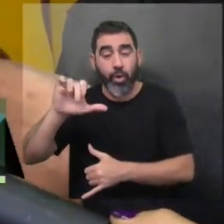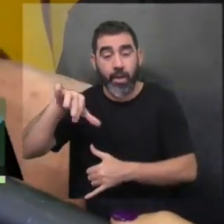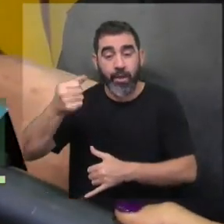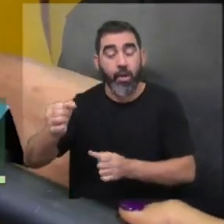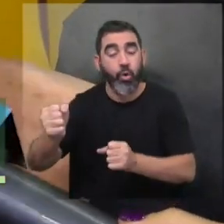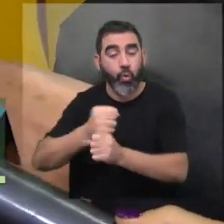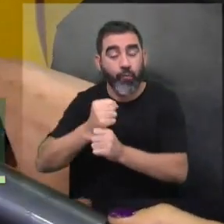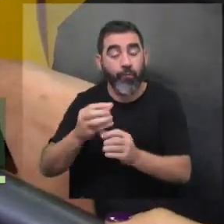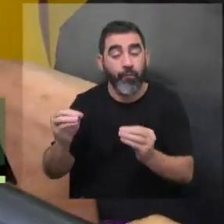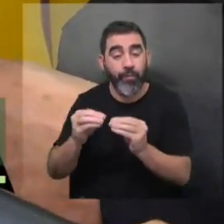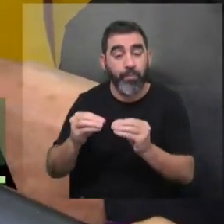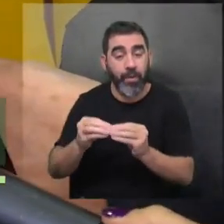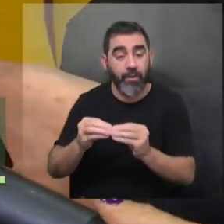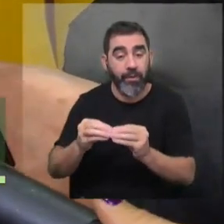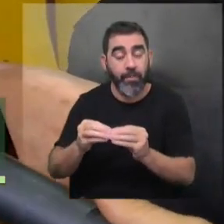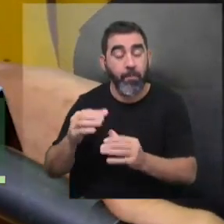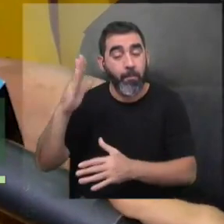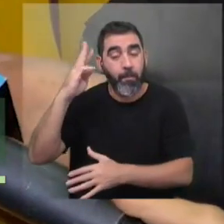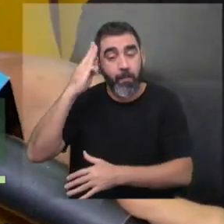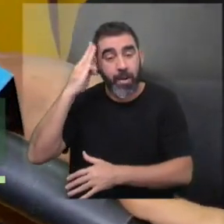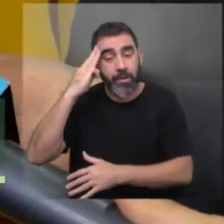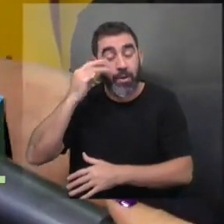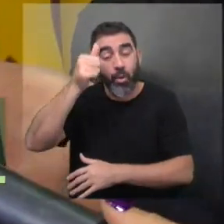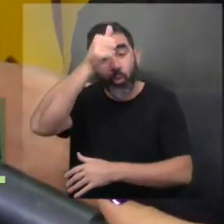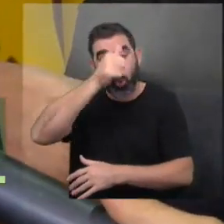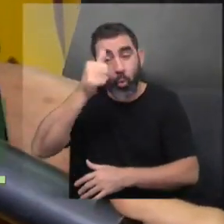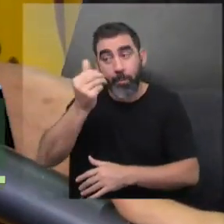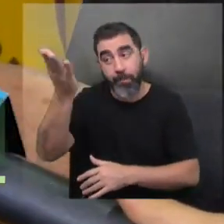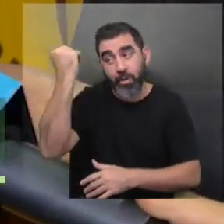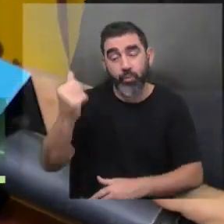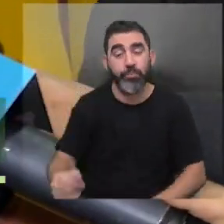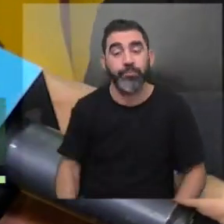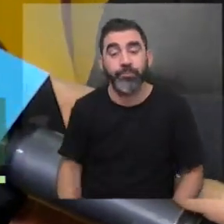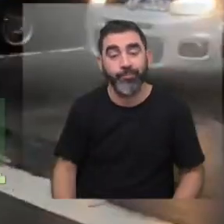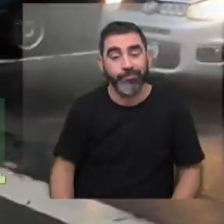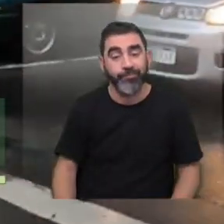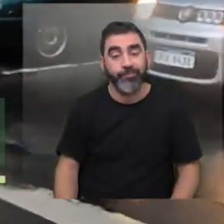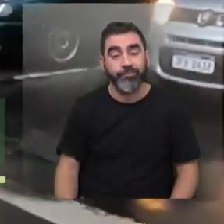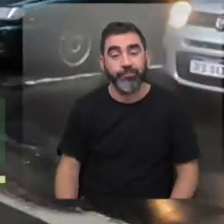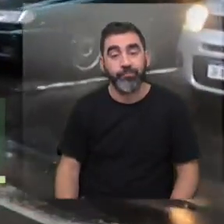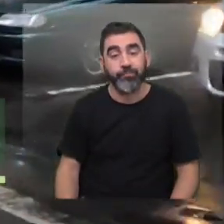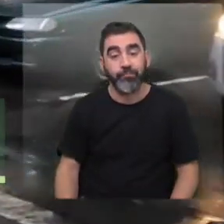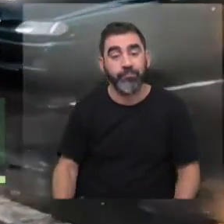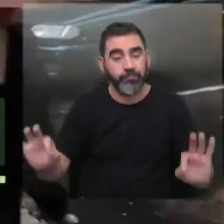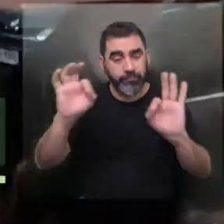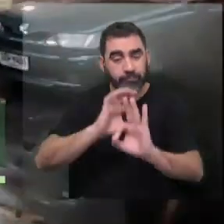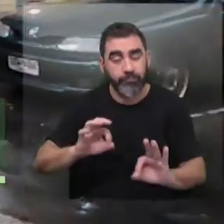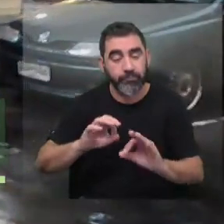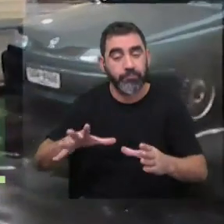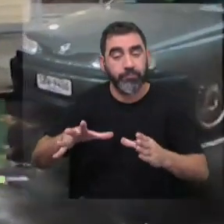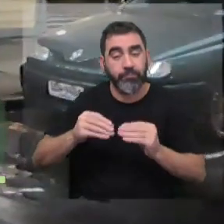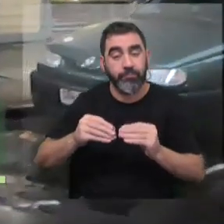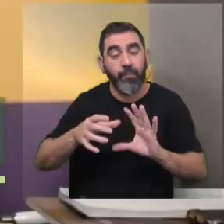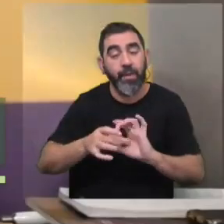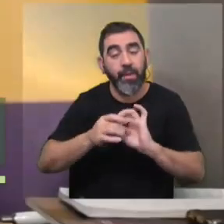confirmada como compañera de fórmula de guido manina y ríos el domingo durante el congreso partidario el sondeo tampoco recoge la aceptación de los